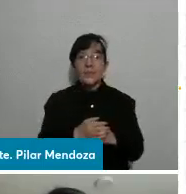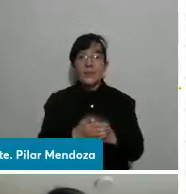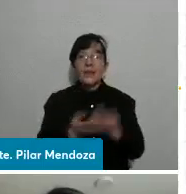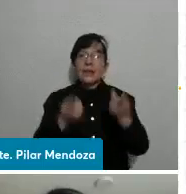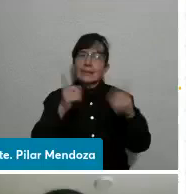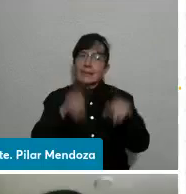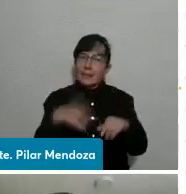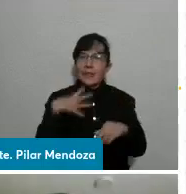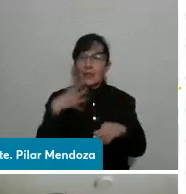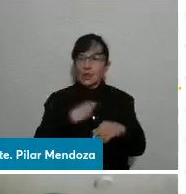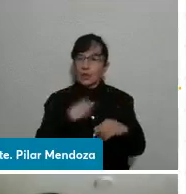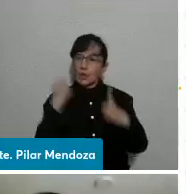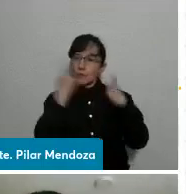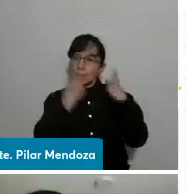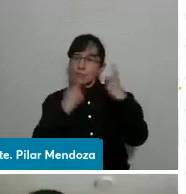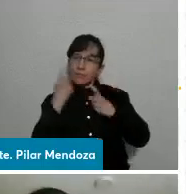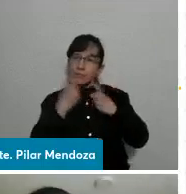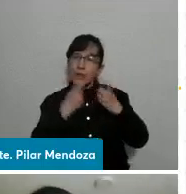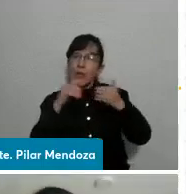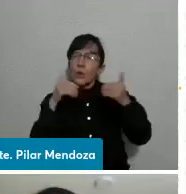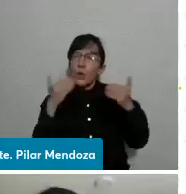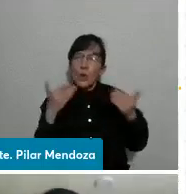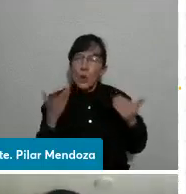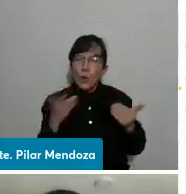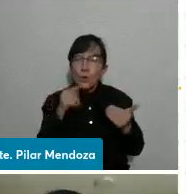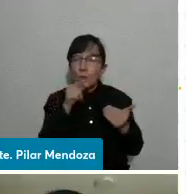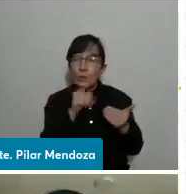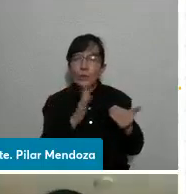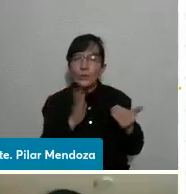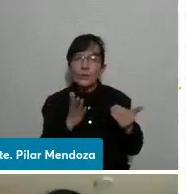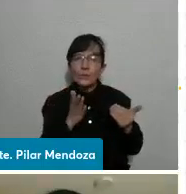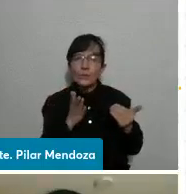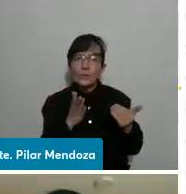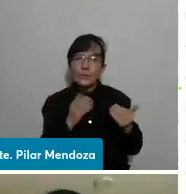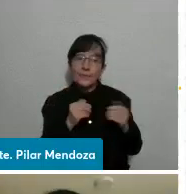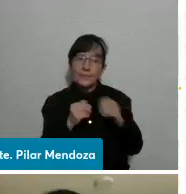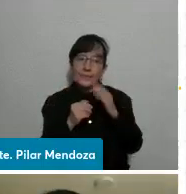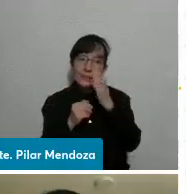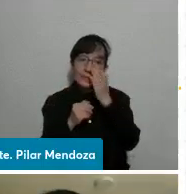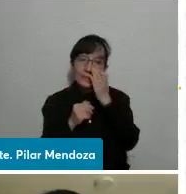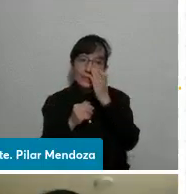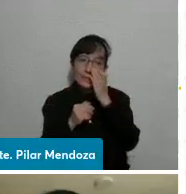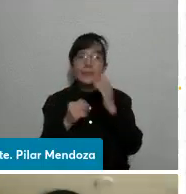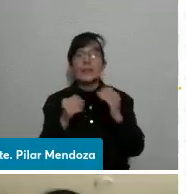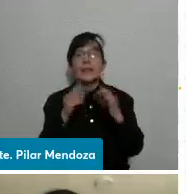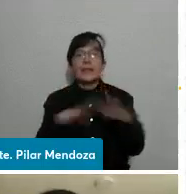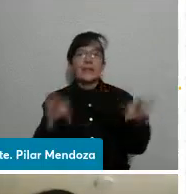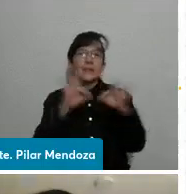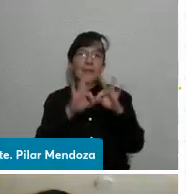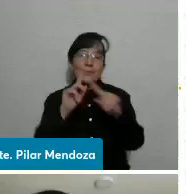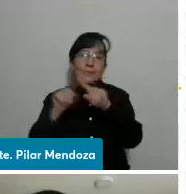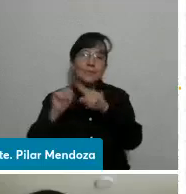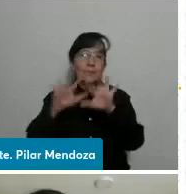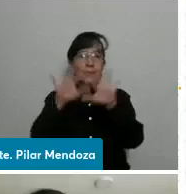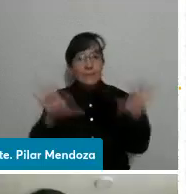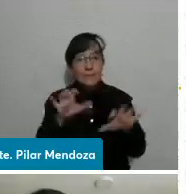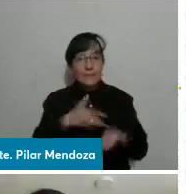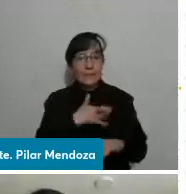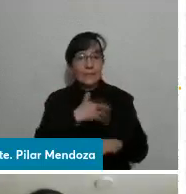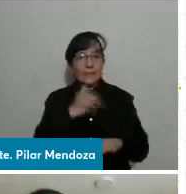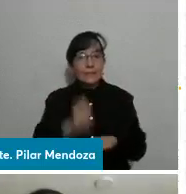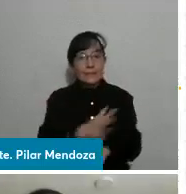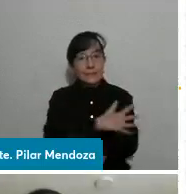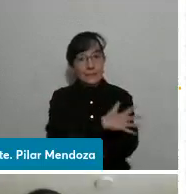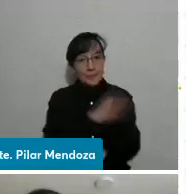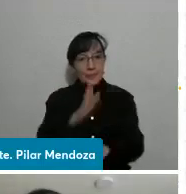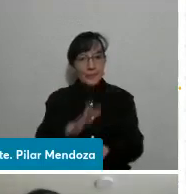buscamos también cómo se llega a la parte de que sea motivante para los estudiantes, pues el